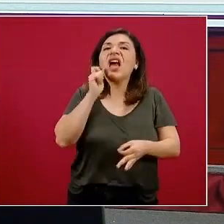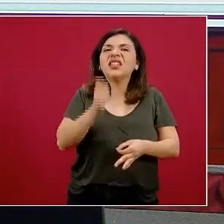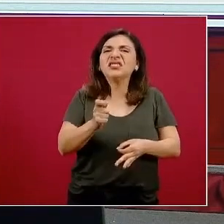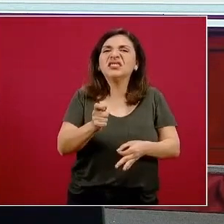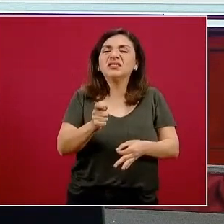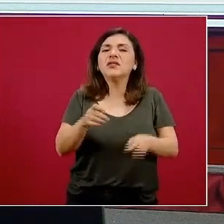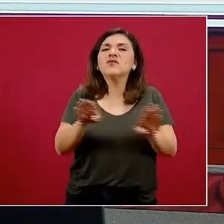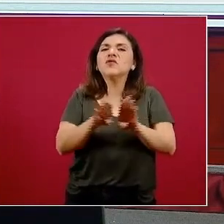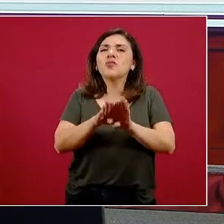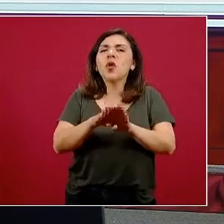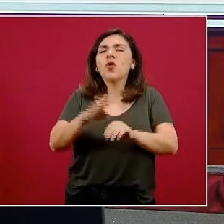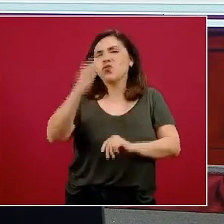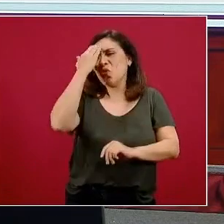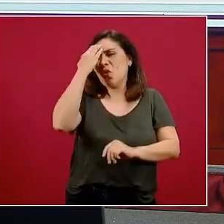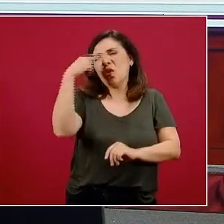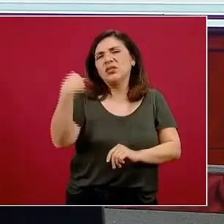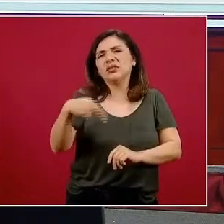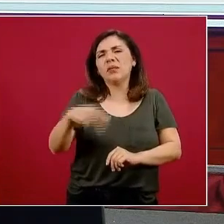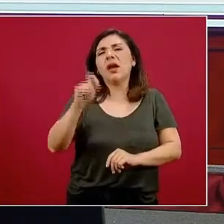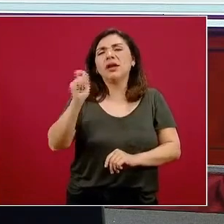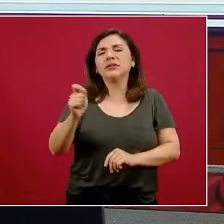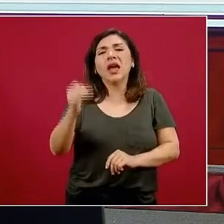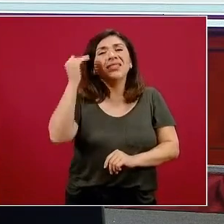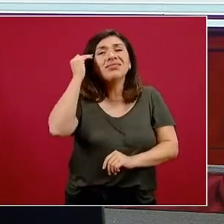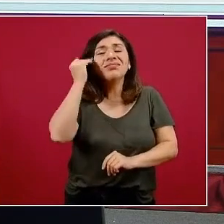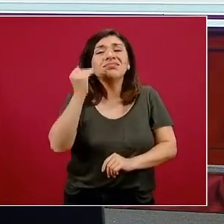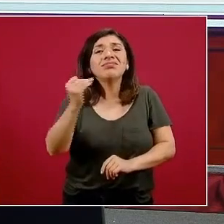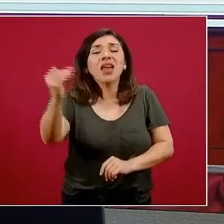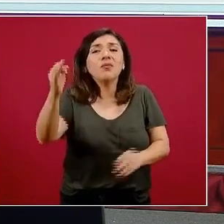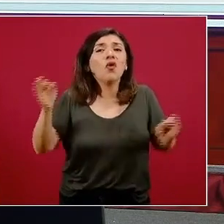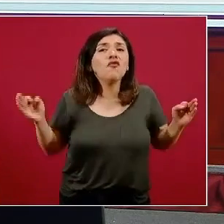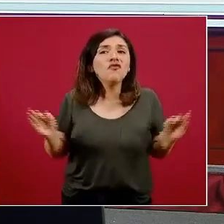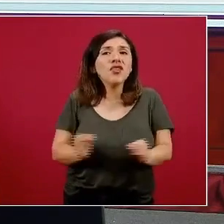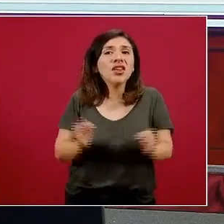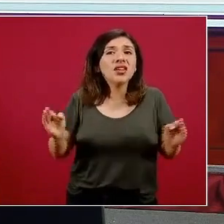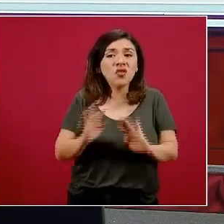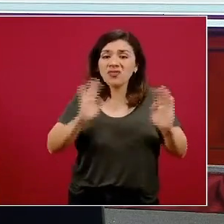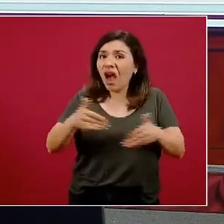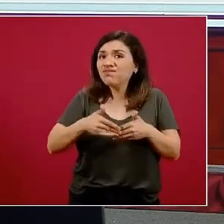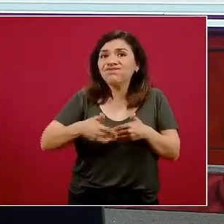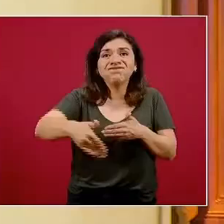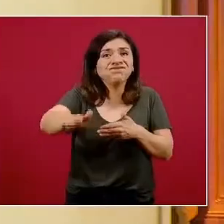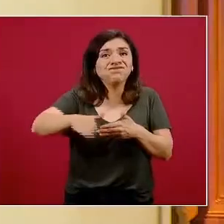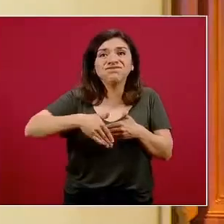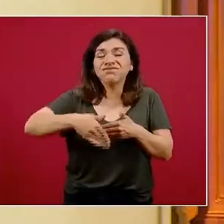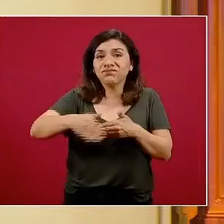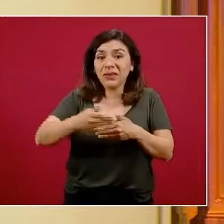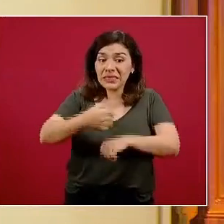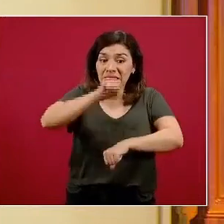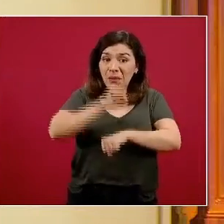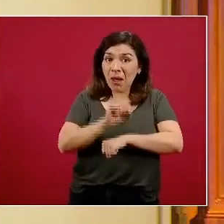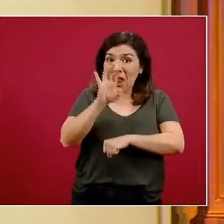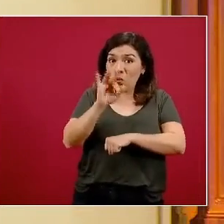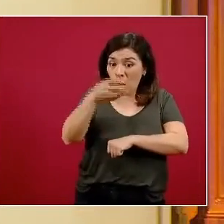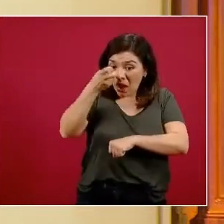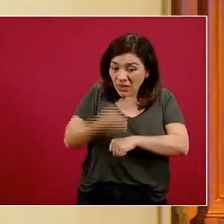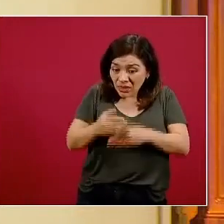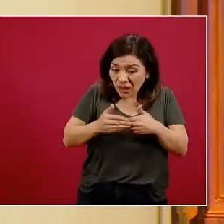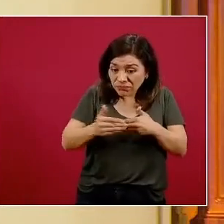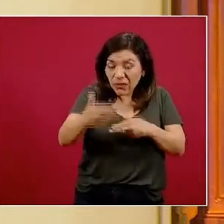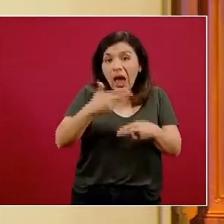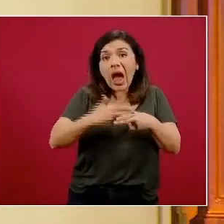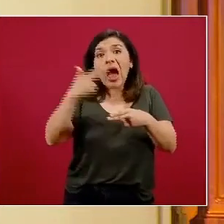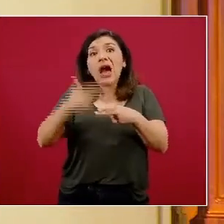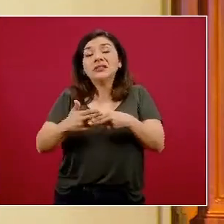a lo que epidemiológicamente denominamos la temporada invernal. y en donde desde la semana 40 y hasta el